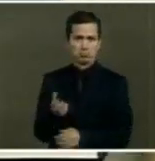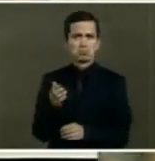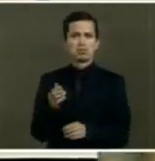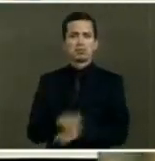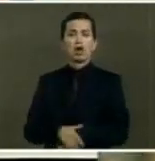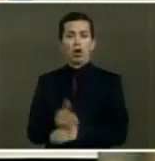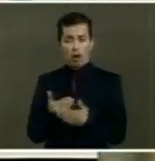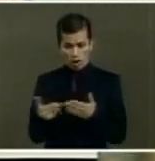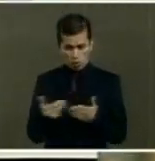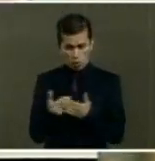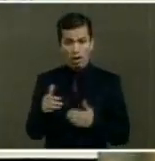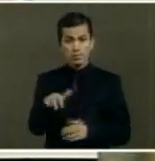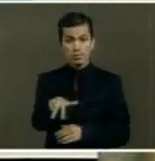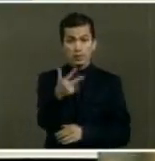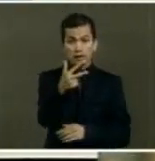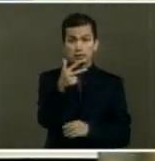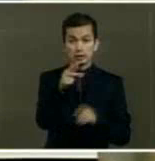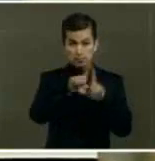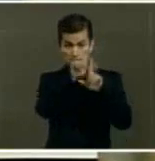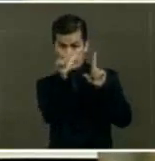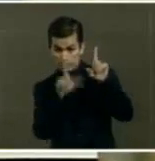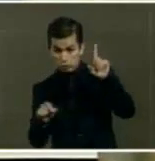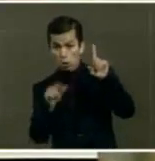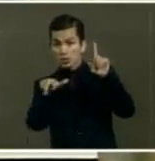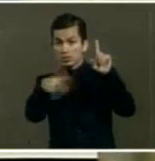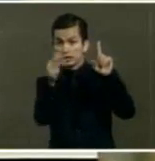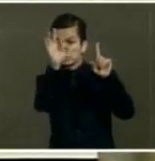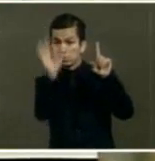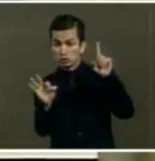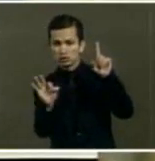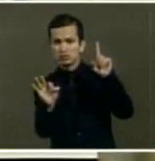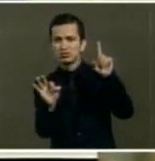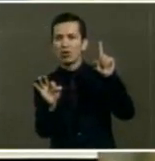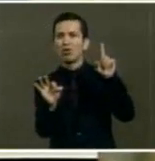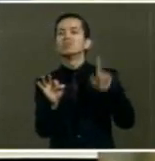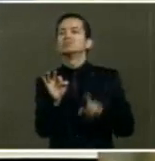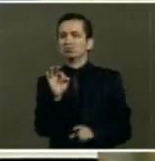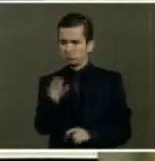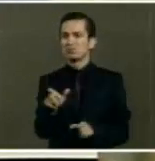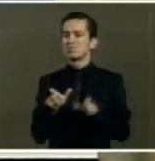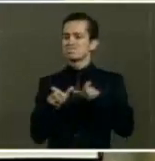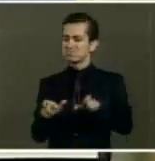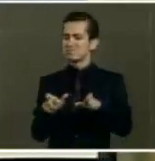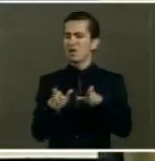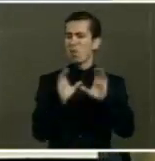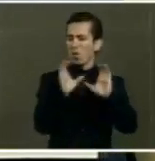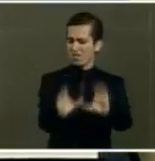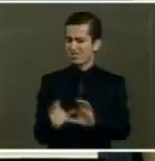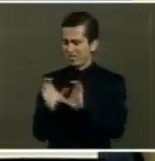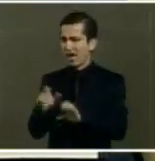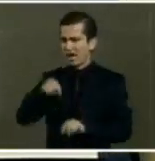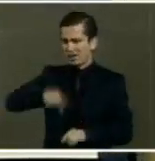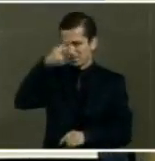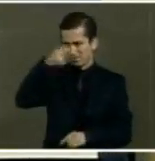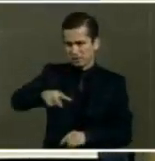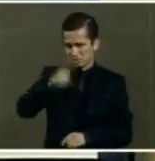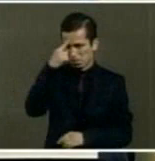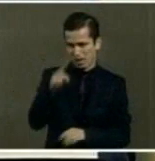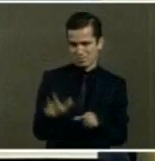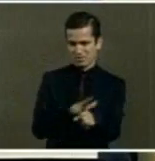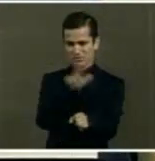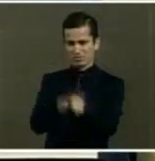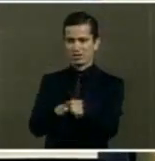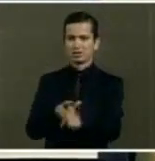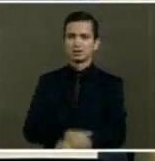hoy 13% del territorio nacional es área natural protegida en México. También